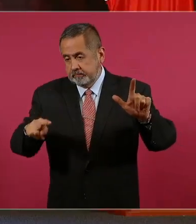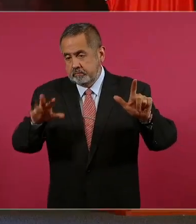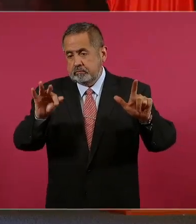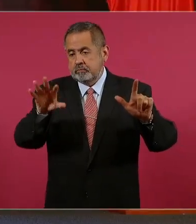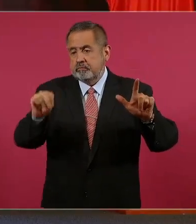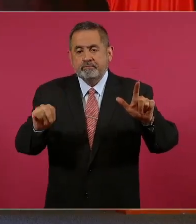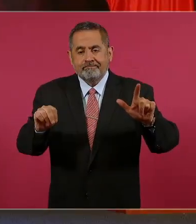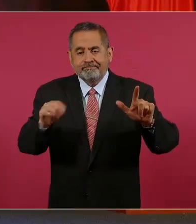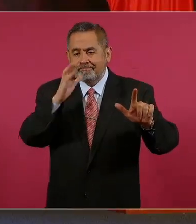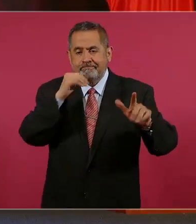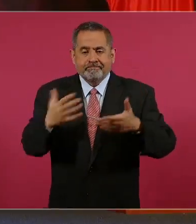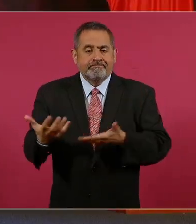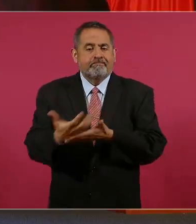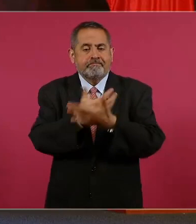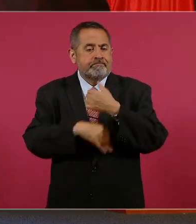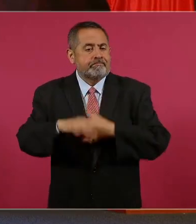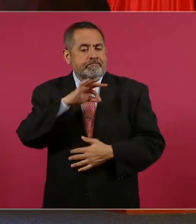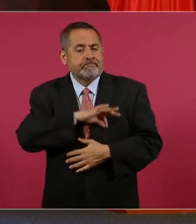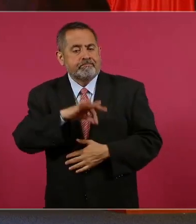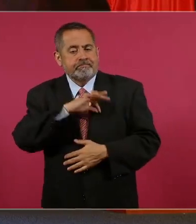nunca teníamos utilidades.